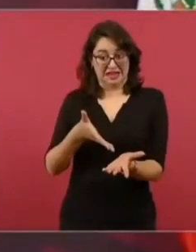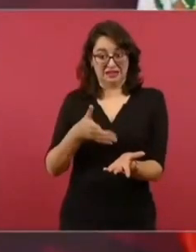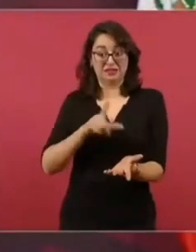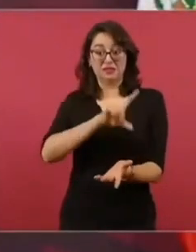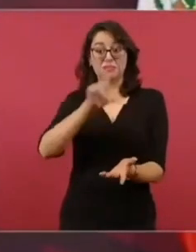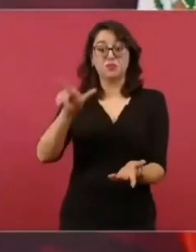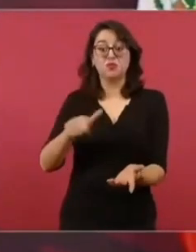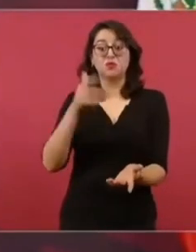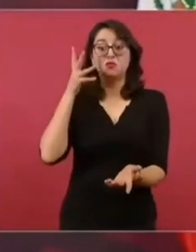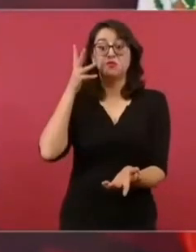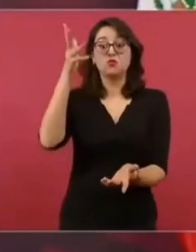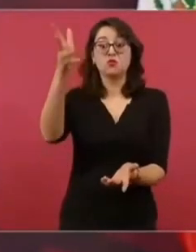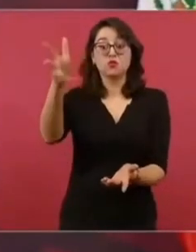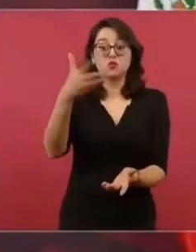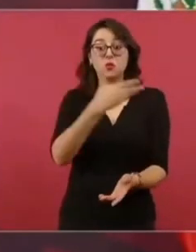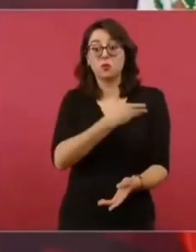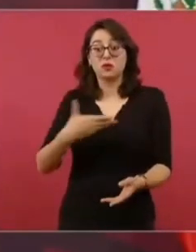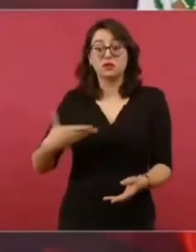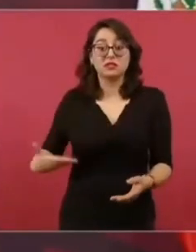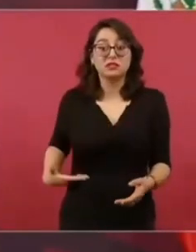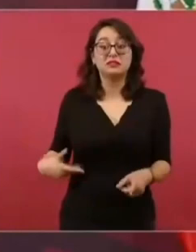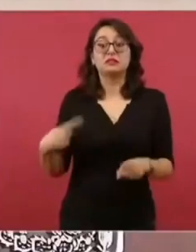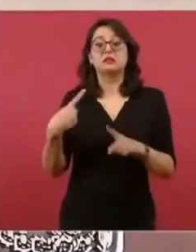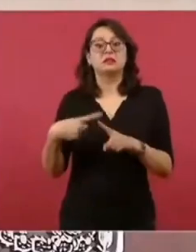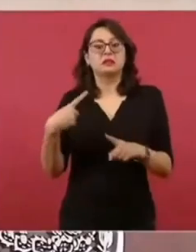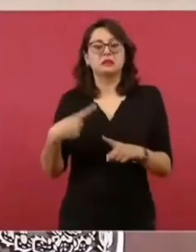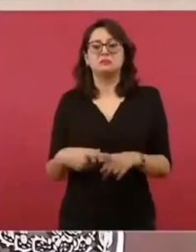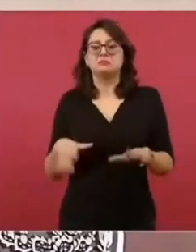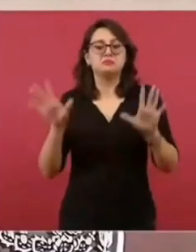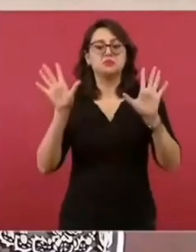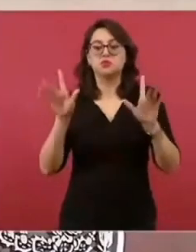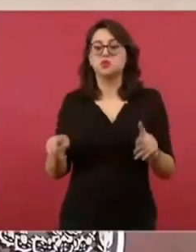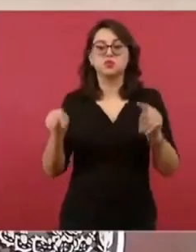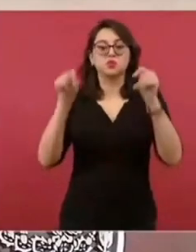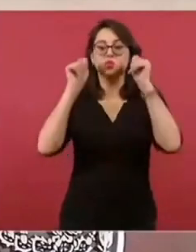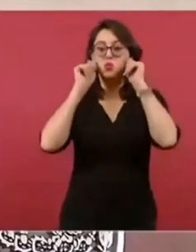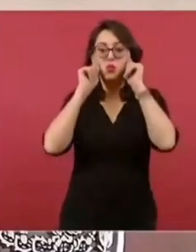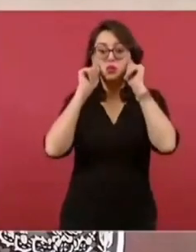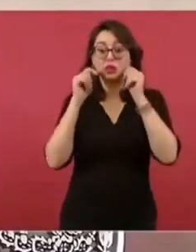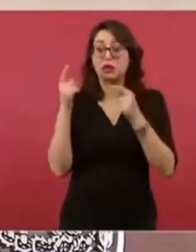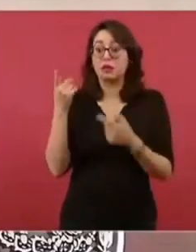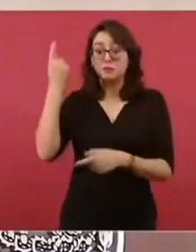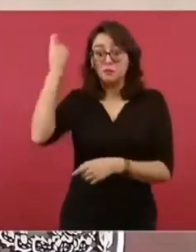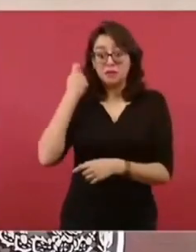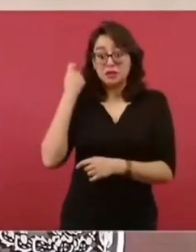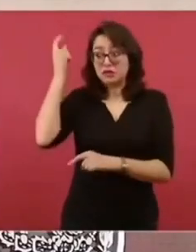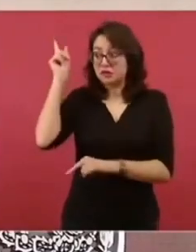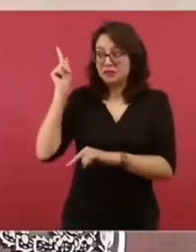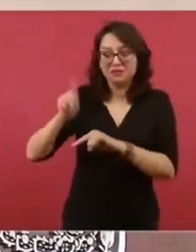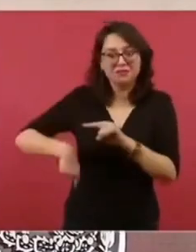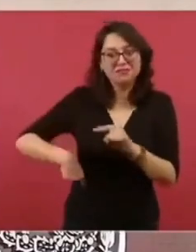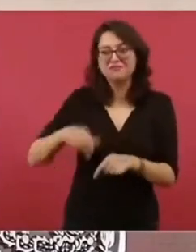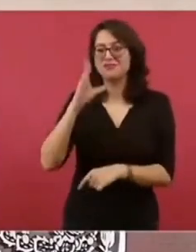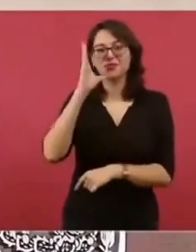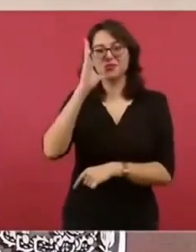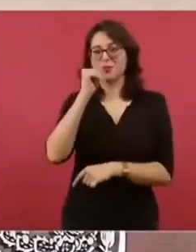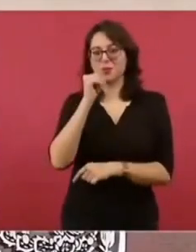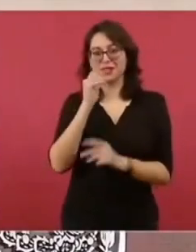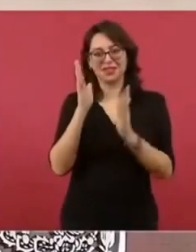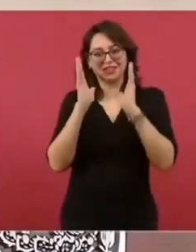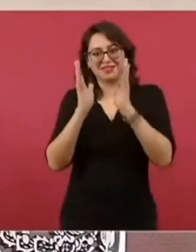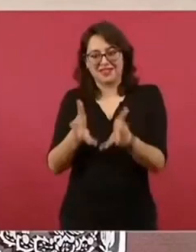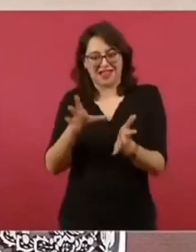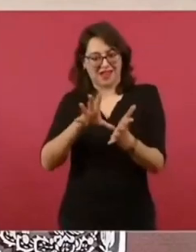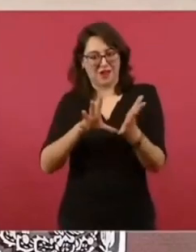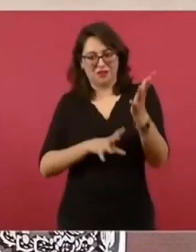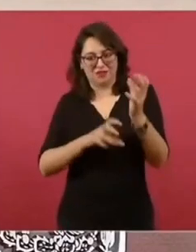ya esté quien esté en la presidencia, tienen que seguir entregando la pensión. Además,